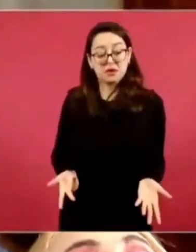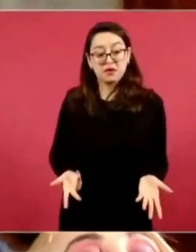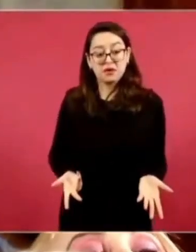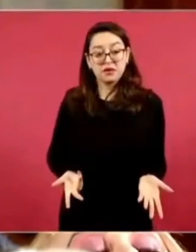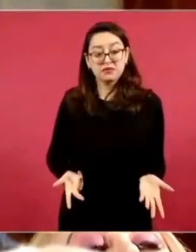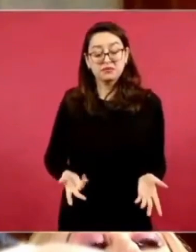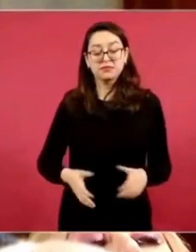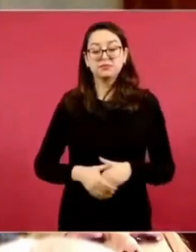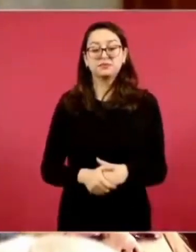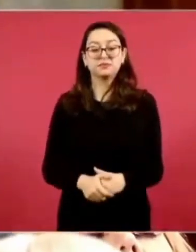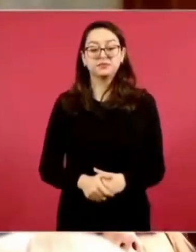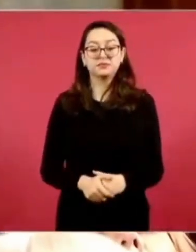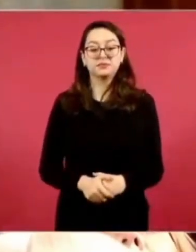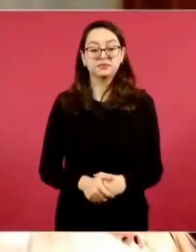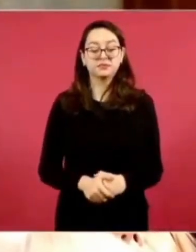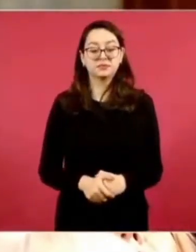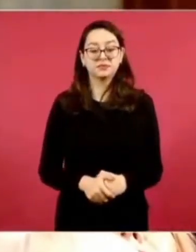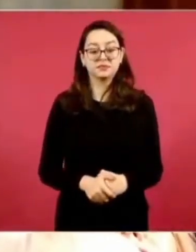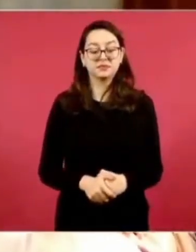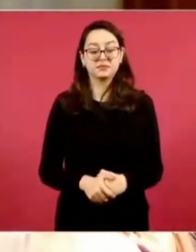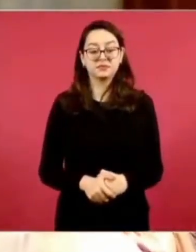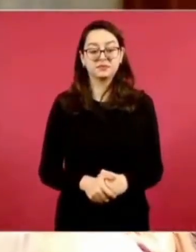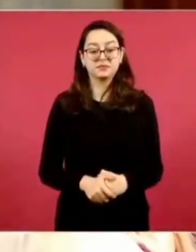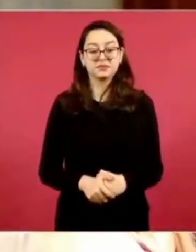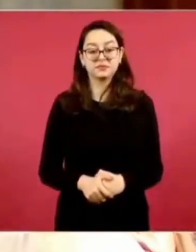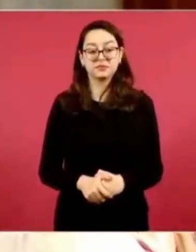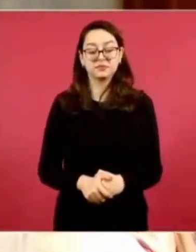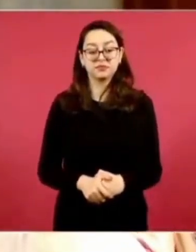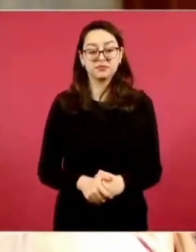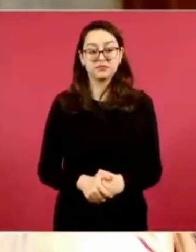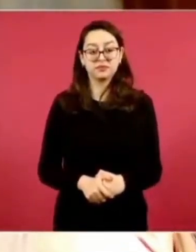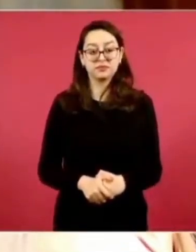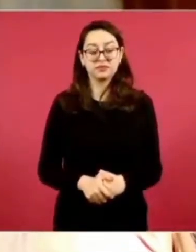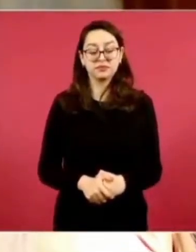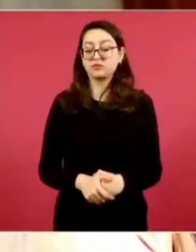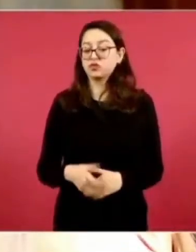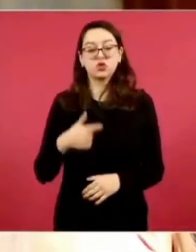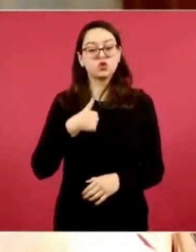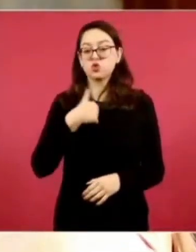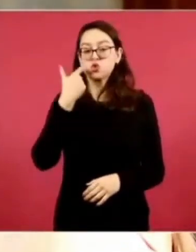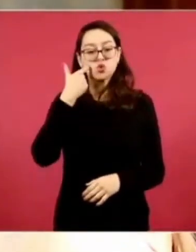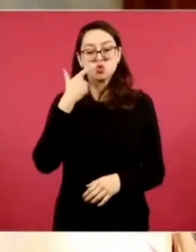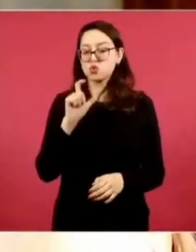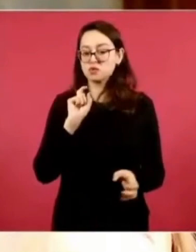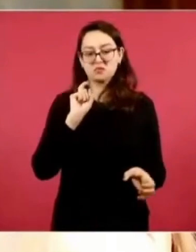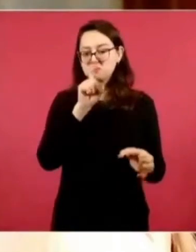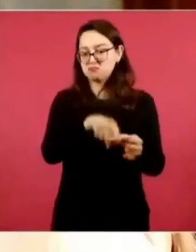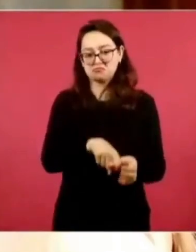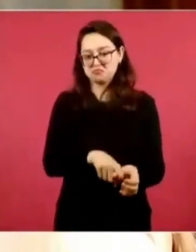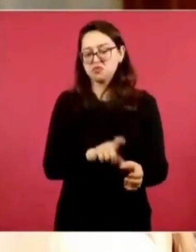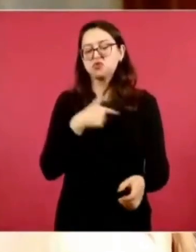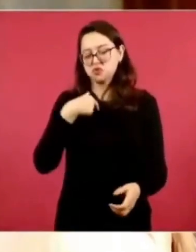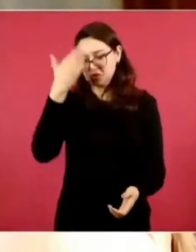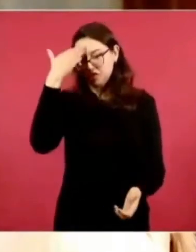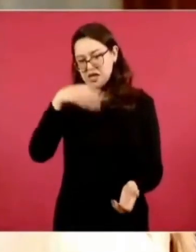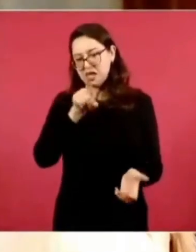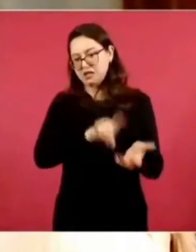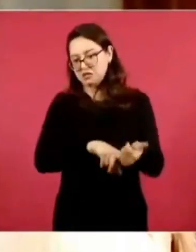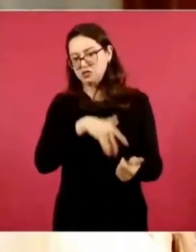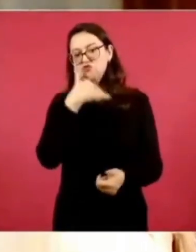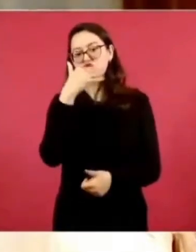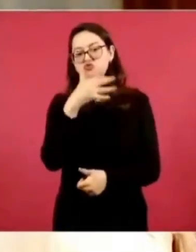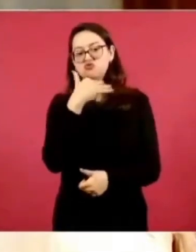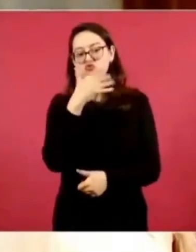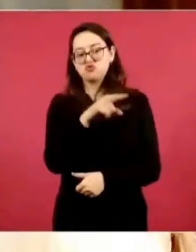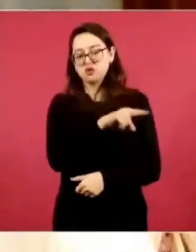Y que quede muy claro, yo no quiero al mecanismo, porque sé la corrupción que emana de ahí y la manera en que